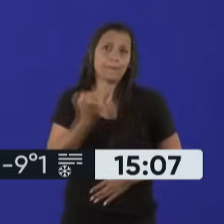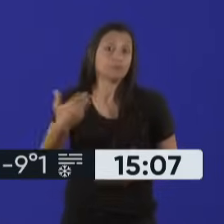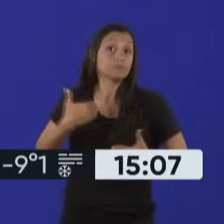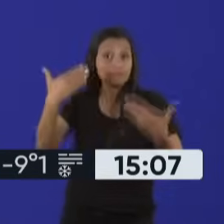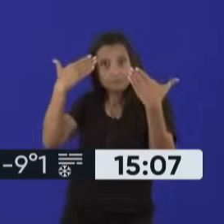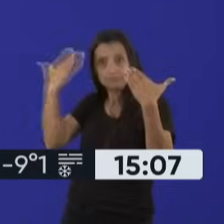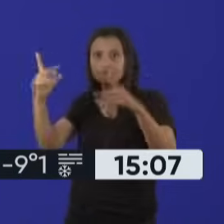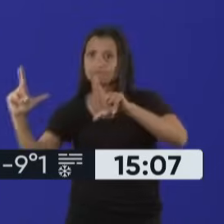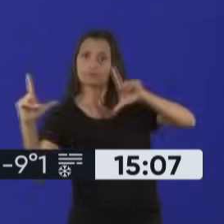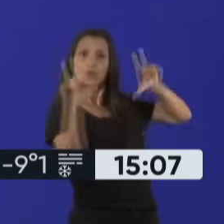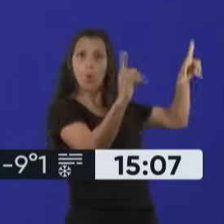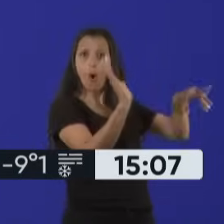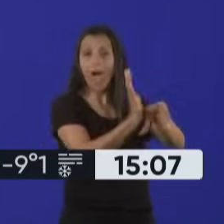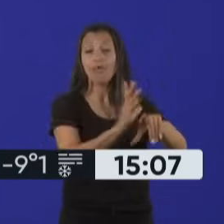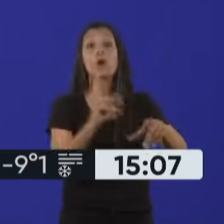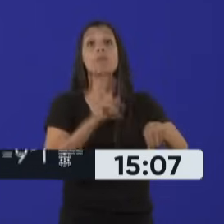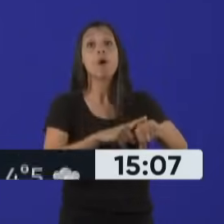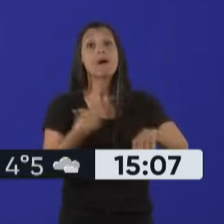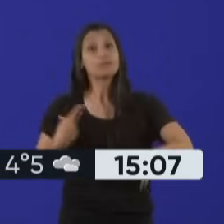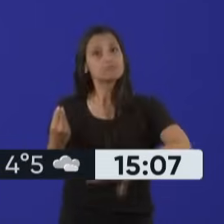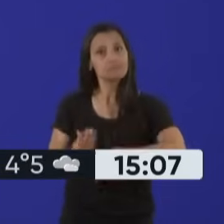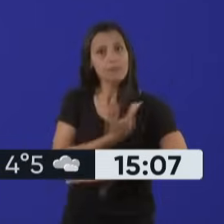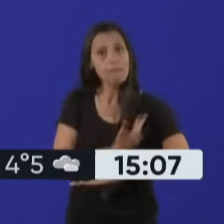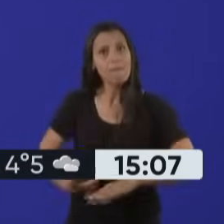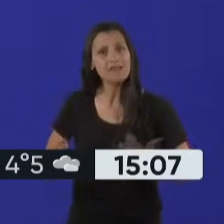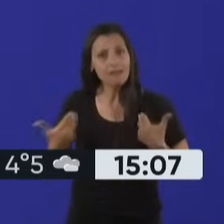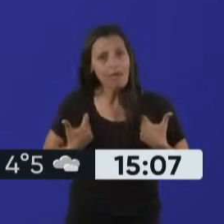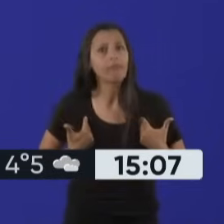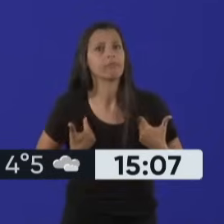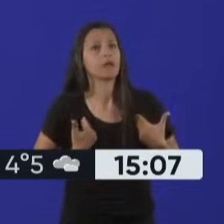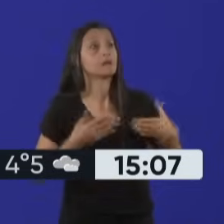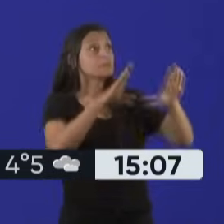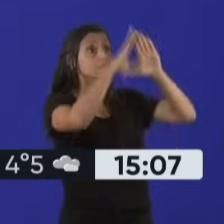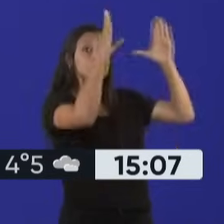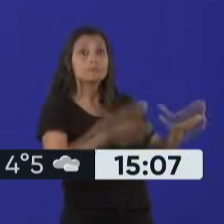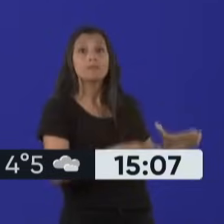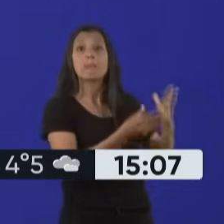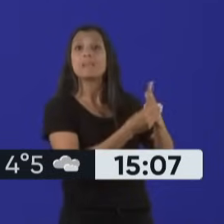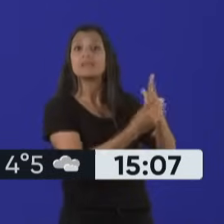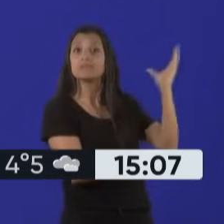hice a Gary Becker llegando al gobierno, es que a un ministerio le puse capital humano.